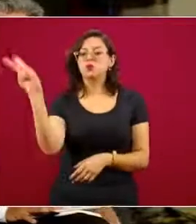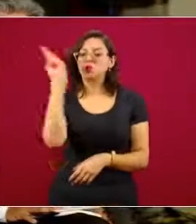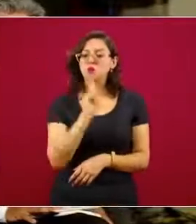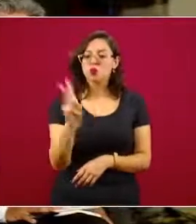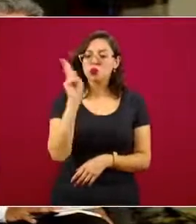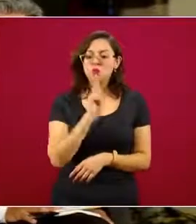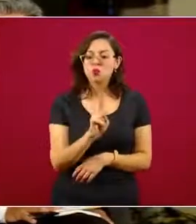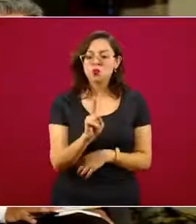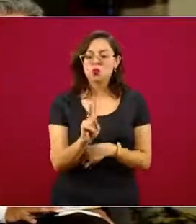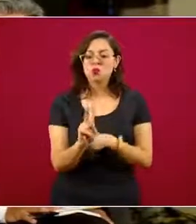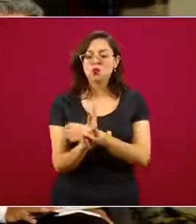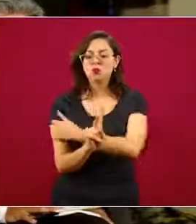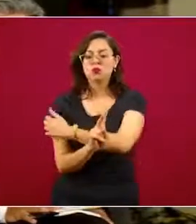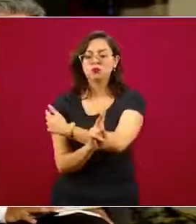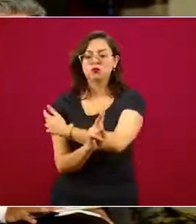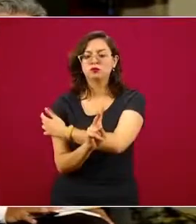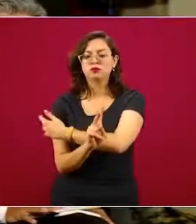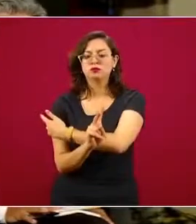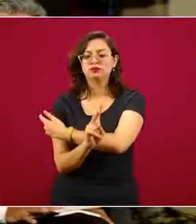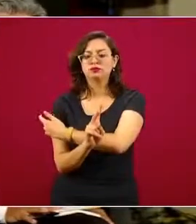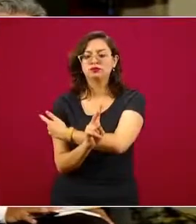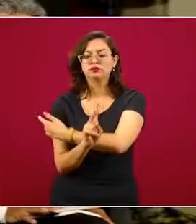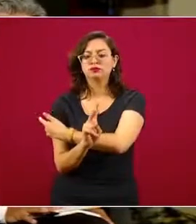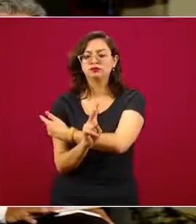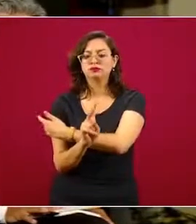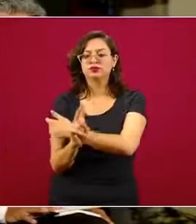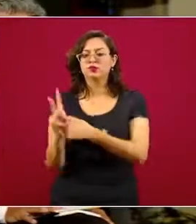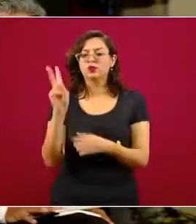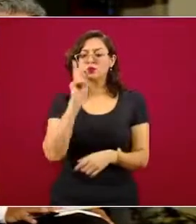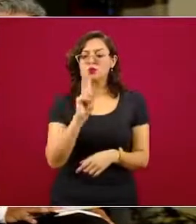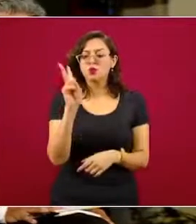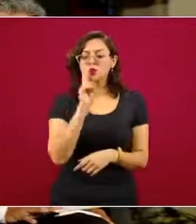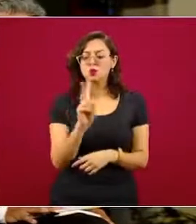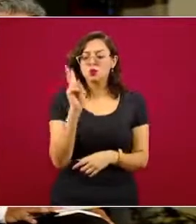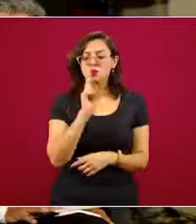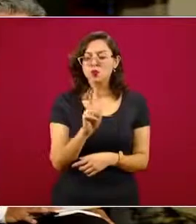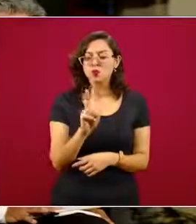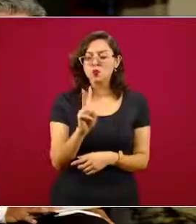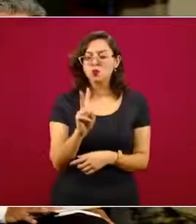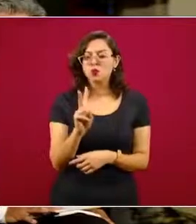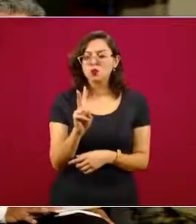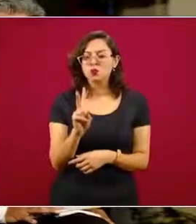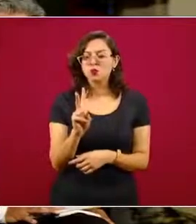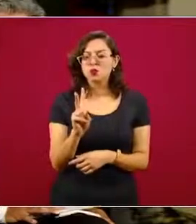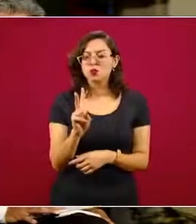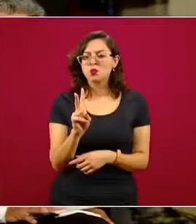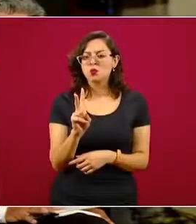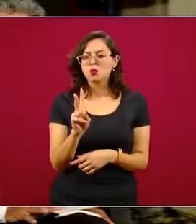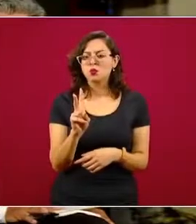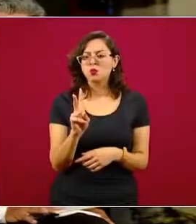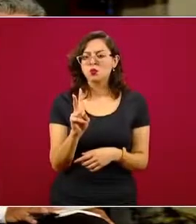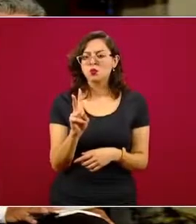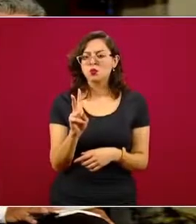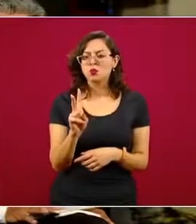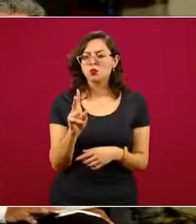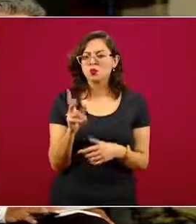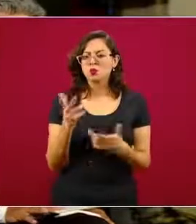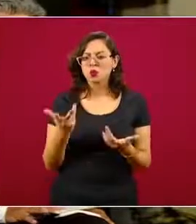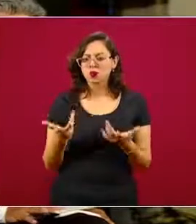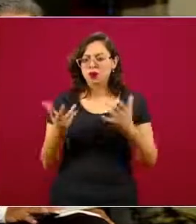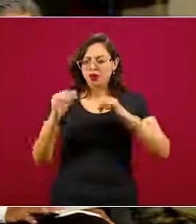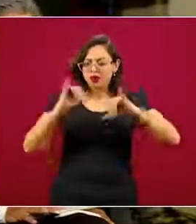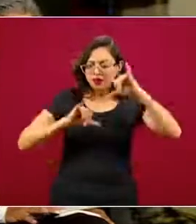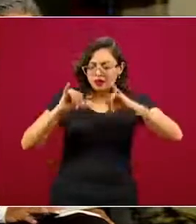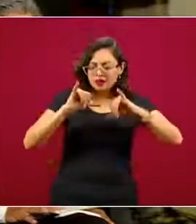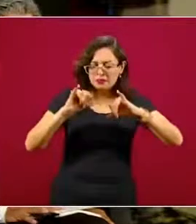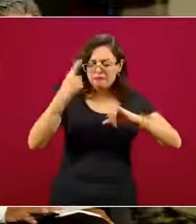recuerdo, para ver si ya se podría trabajar o alguna cuestión de desconfinamiento mayor.